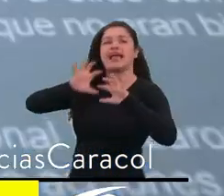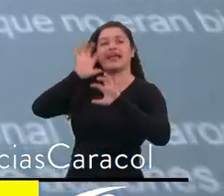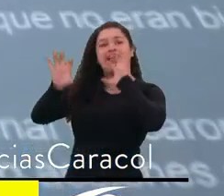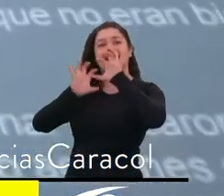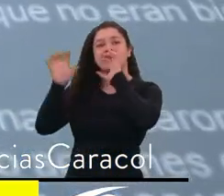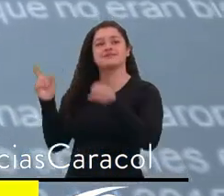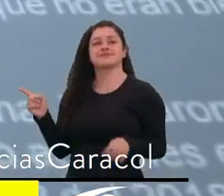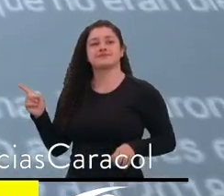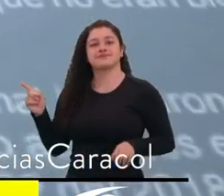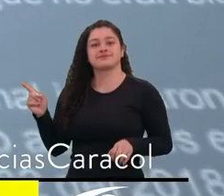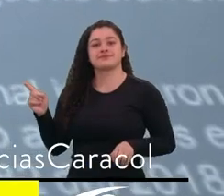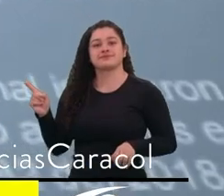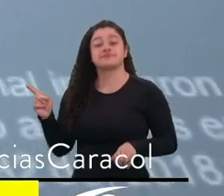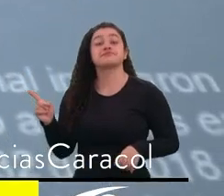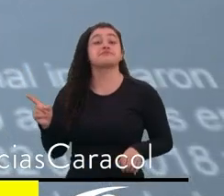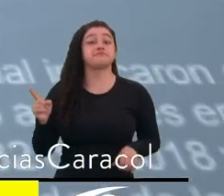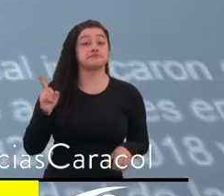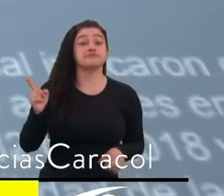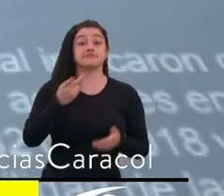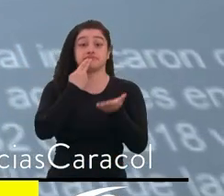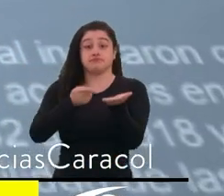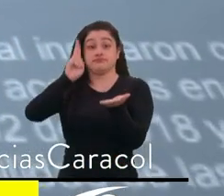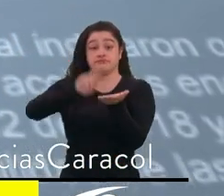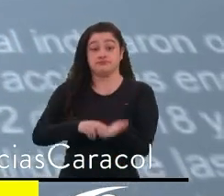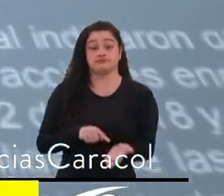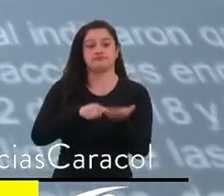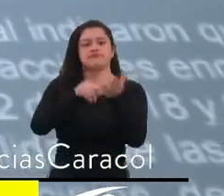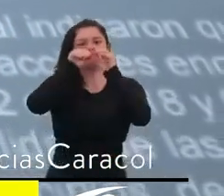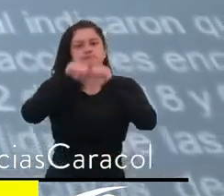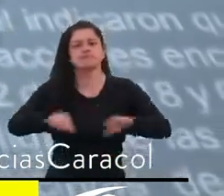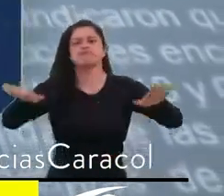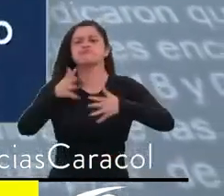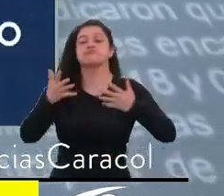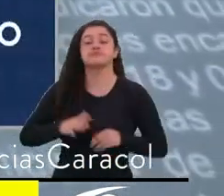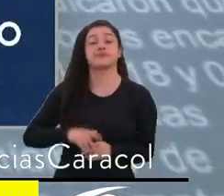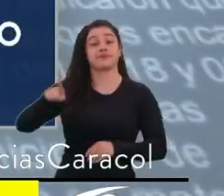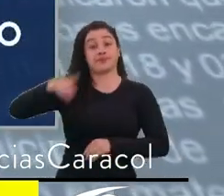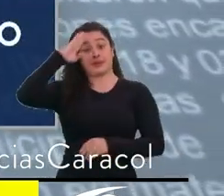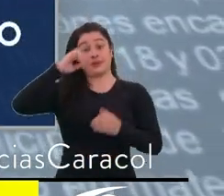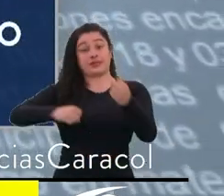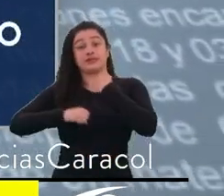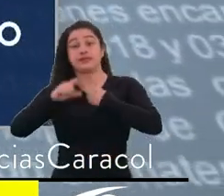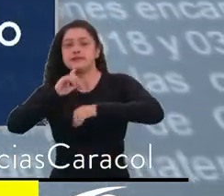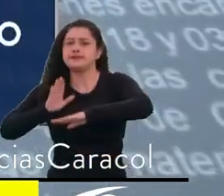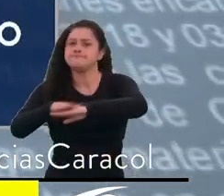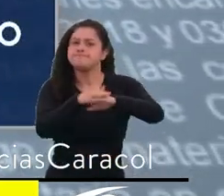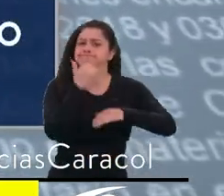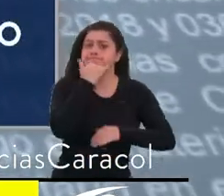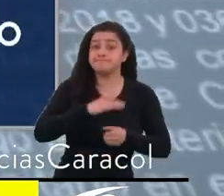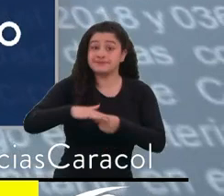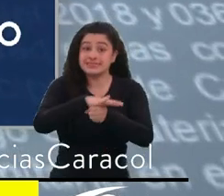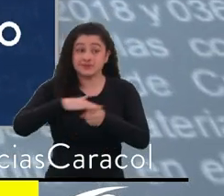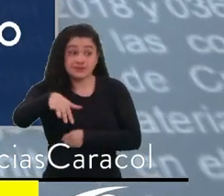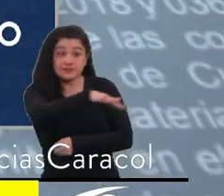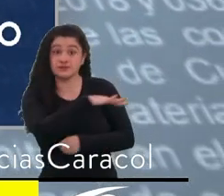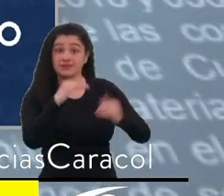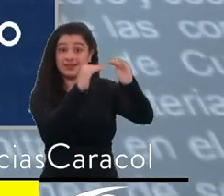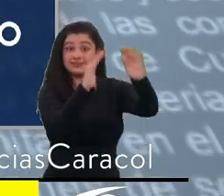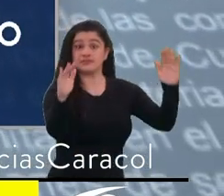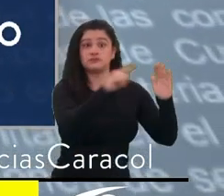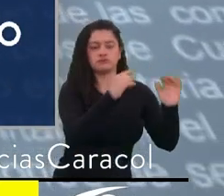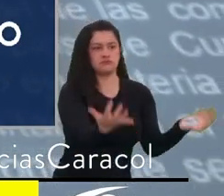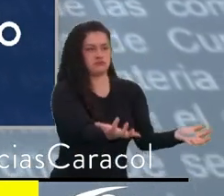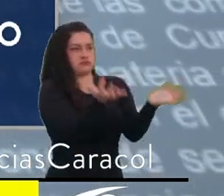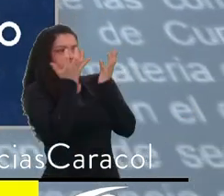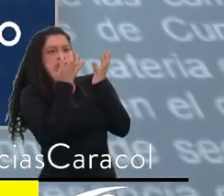A través de un comunicado, el ejército dio su versión de los hechos. Fueron rodeados por quienes serían habitantes del sector, los cuales se presentaron ante